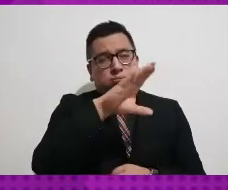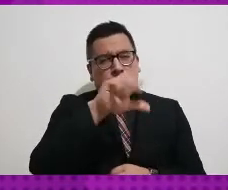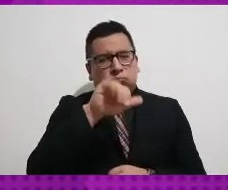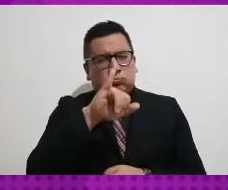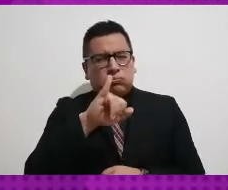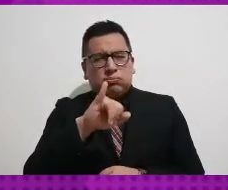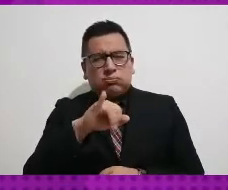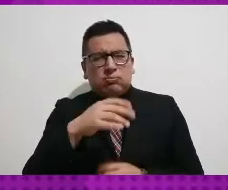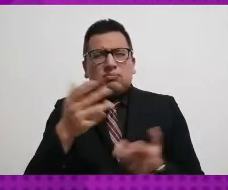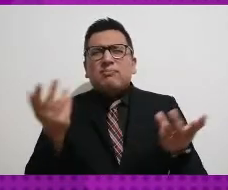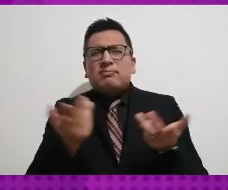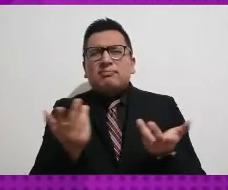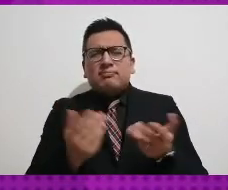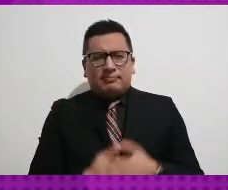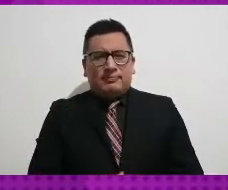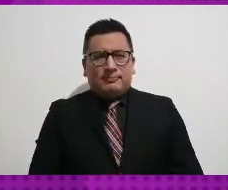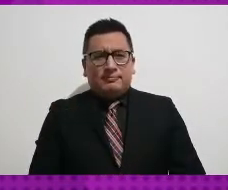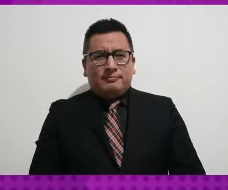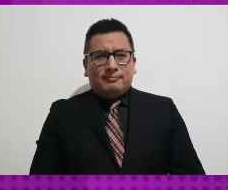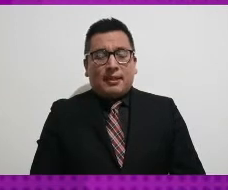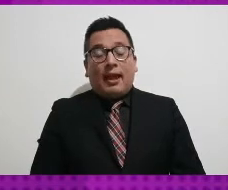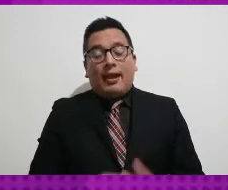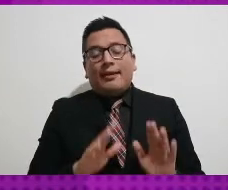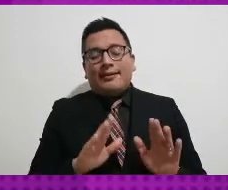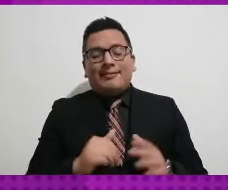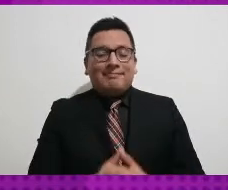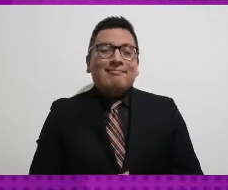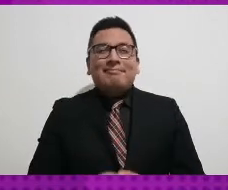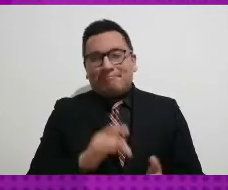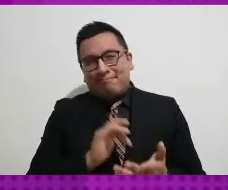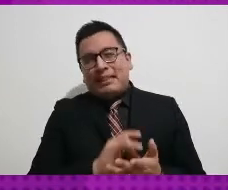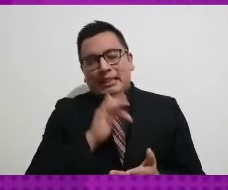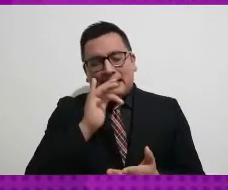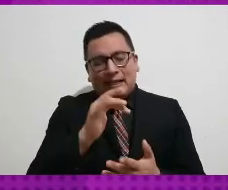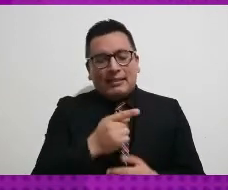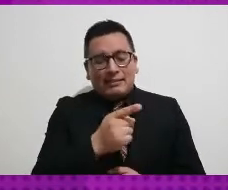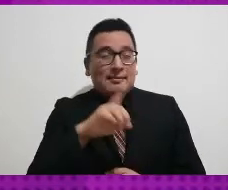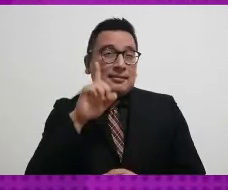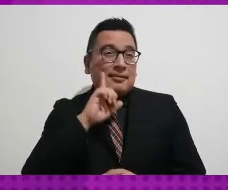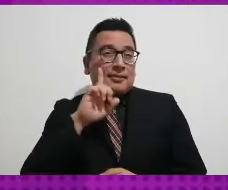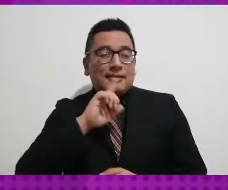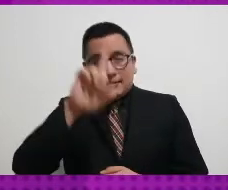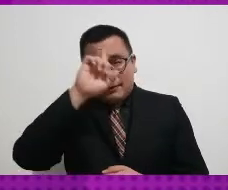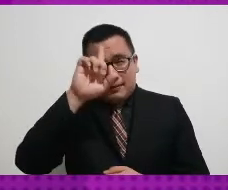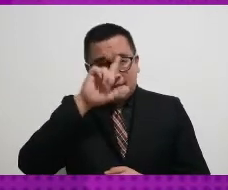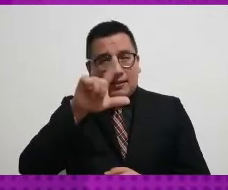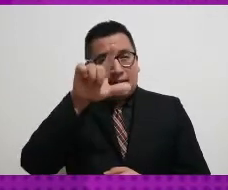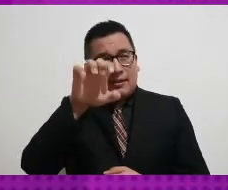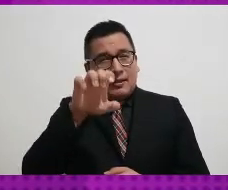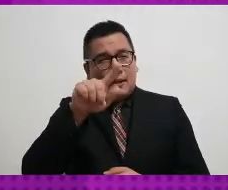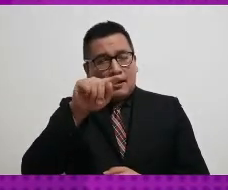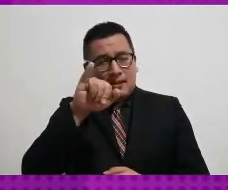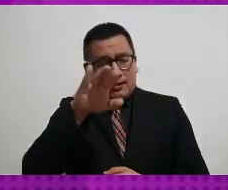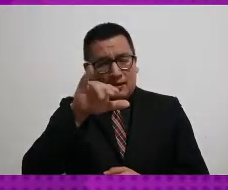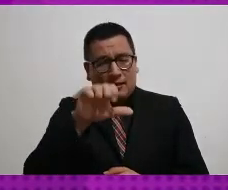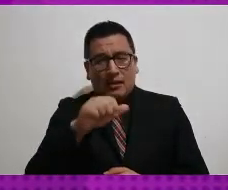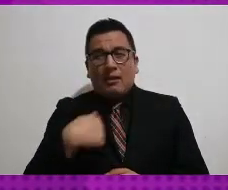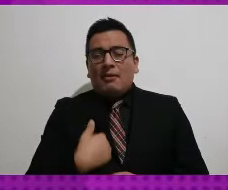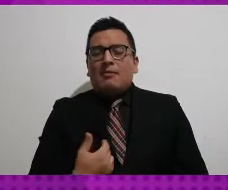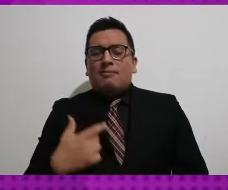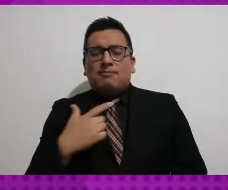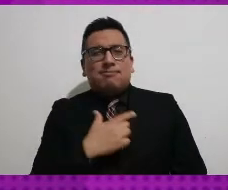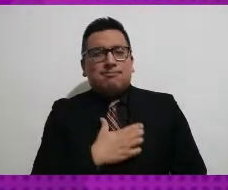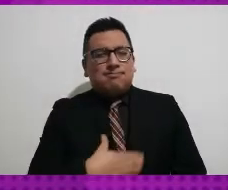de Acceso a la Información. Bueno, antes que nada, muchísimas gracias, consejera Leticia Bravo. Siempre va a ser un placer